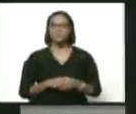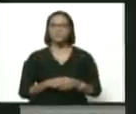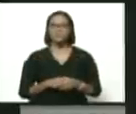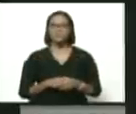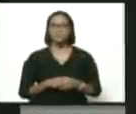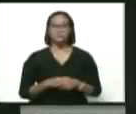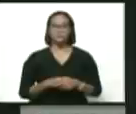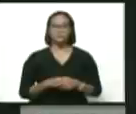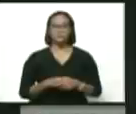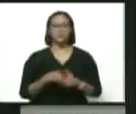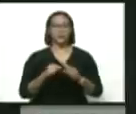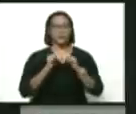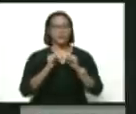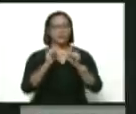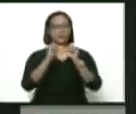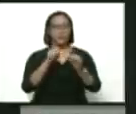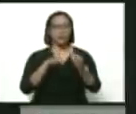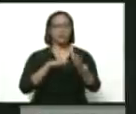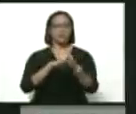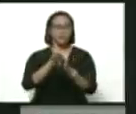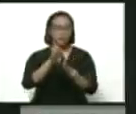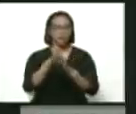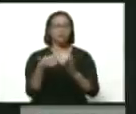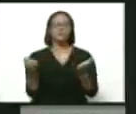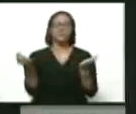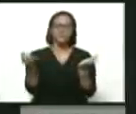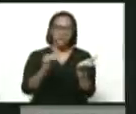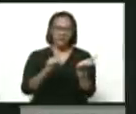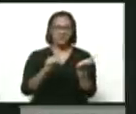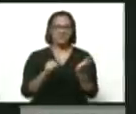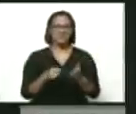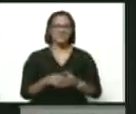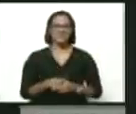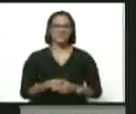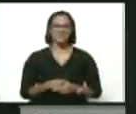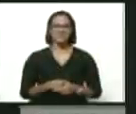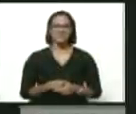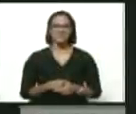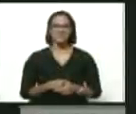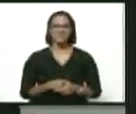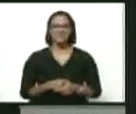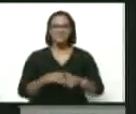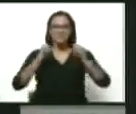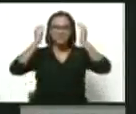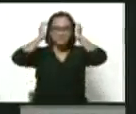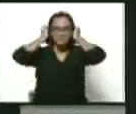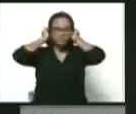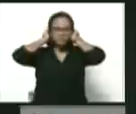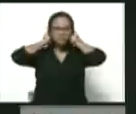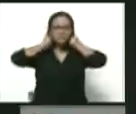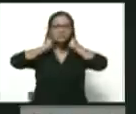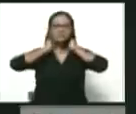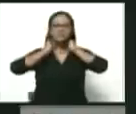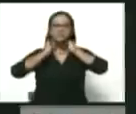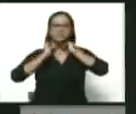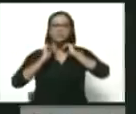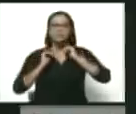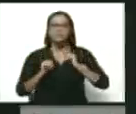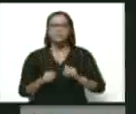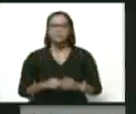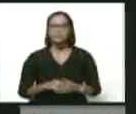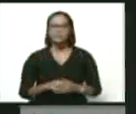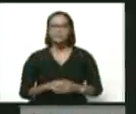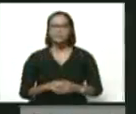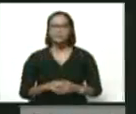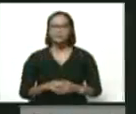hay que seguir avanzando, con el mazo dando, y todo el debate,